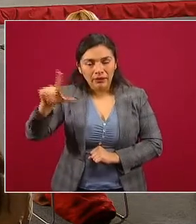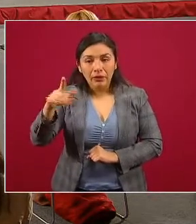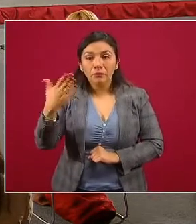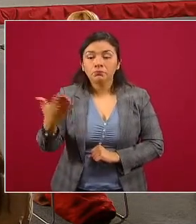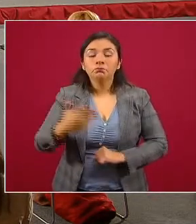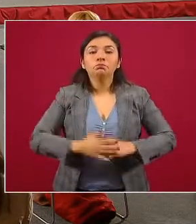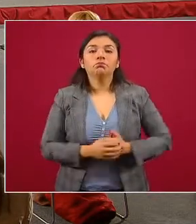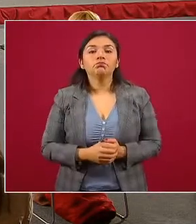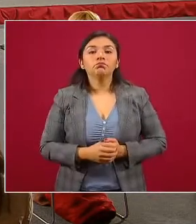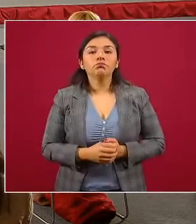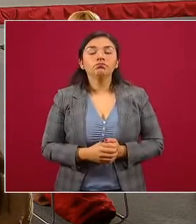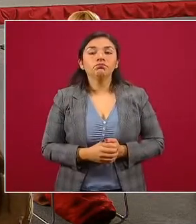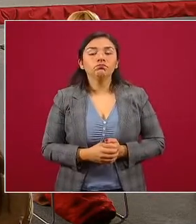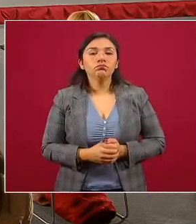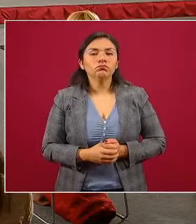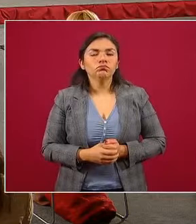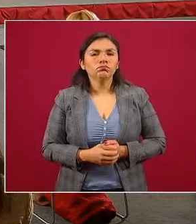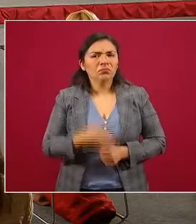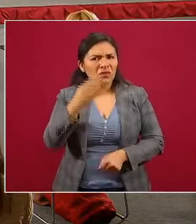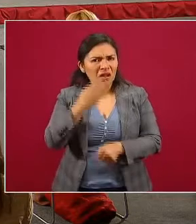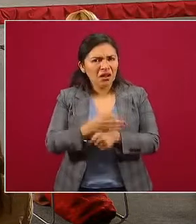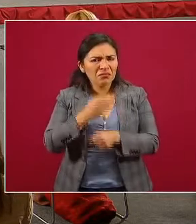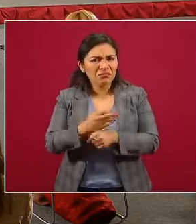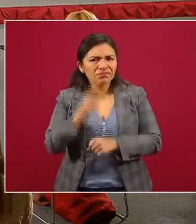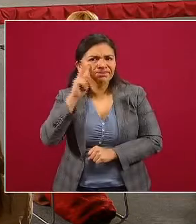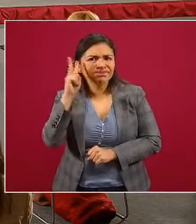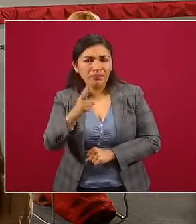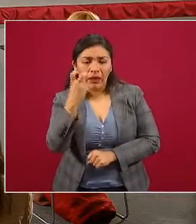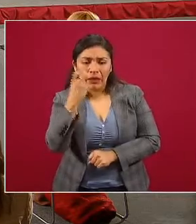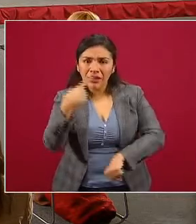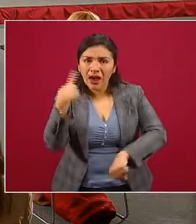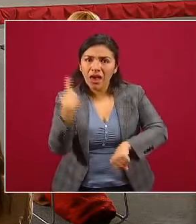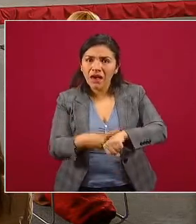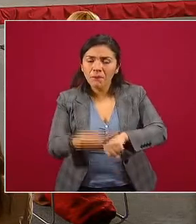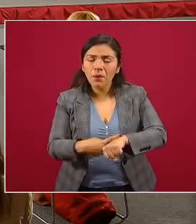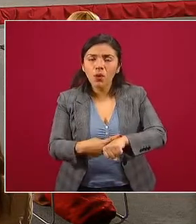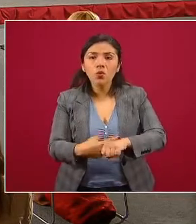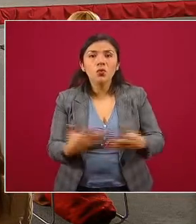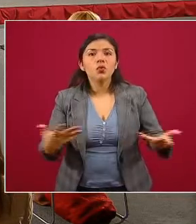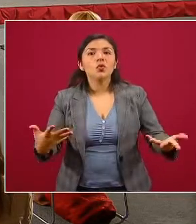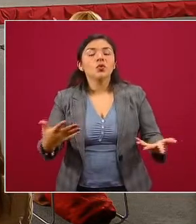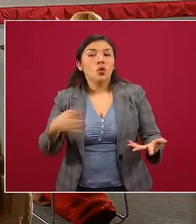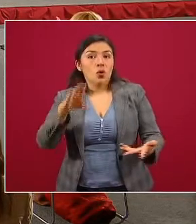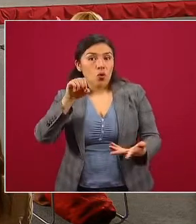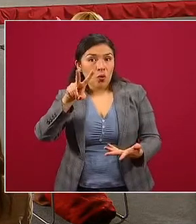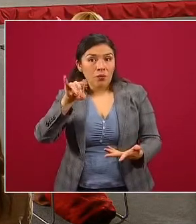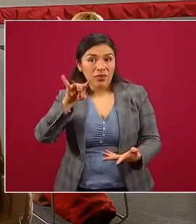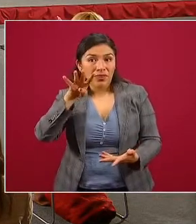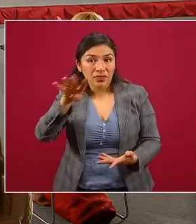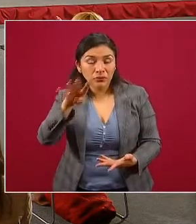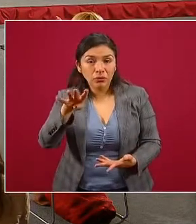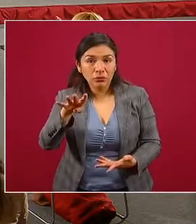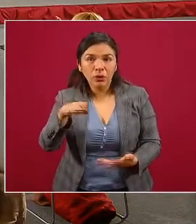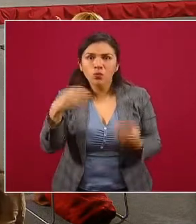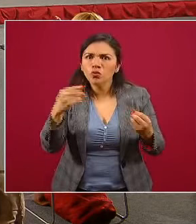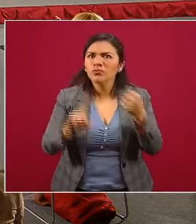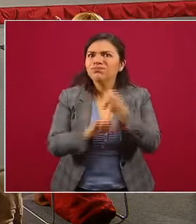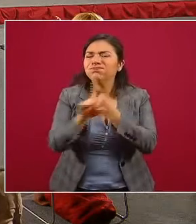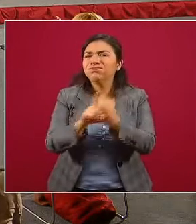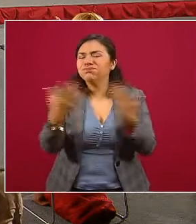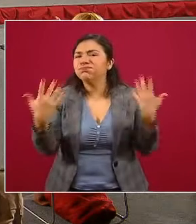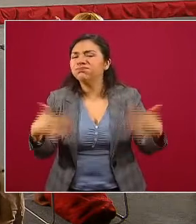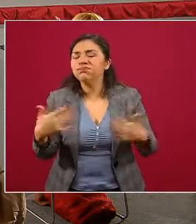Ante los muchos retos de esta enfermedad, la COVID-19, el presidente de la República